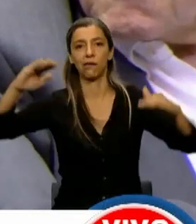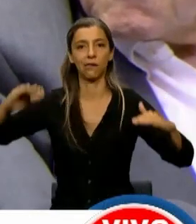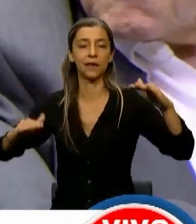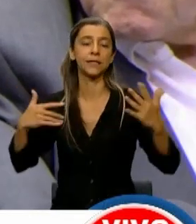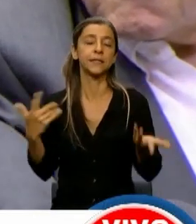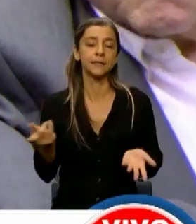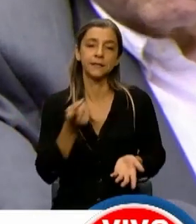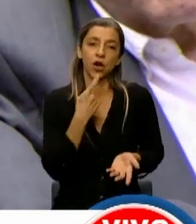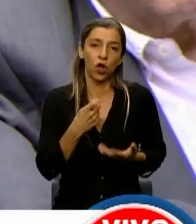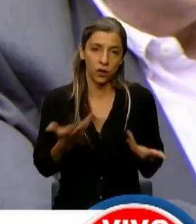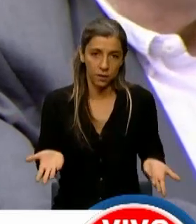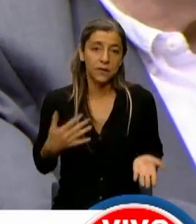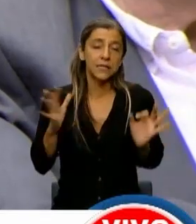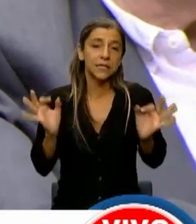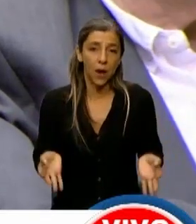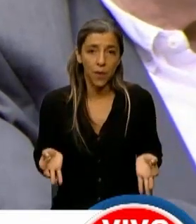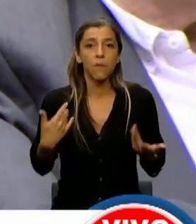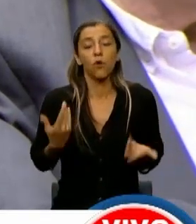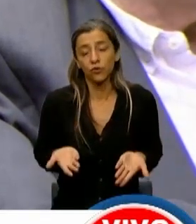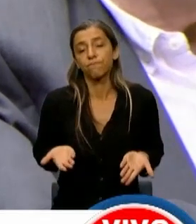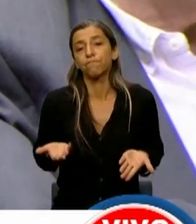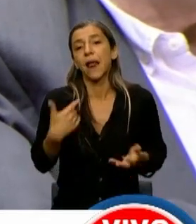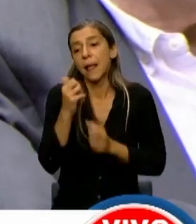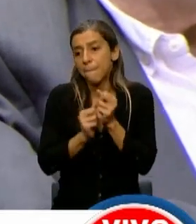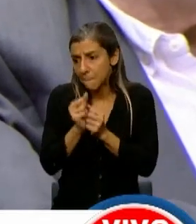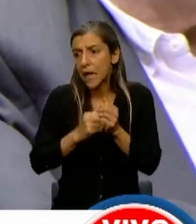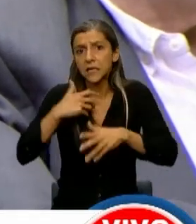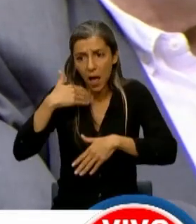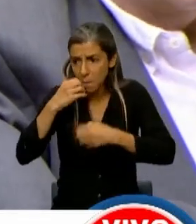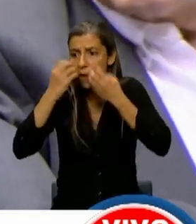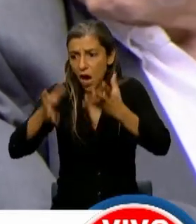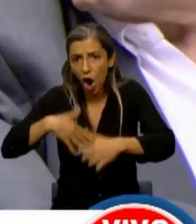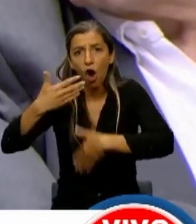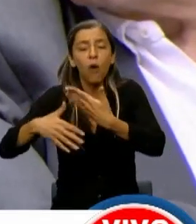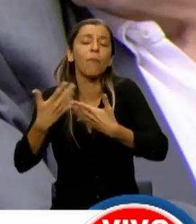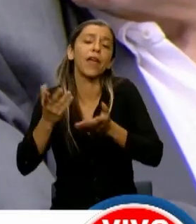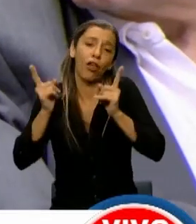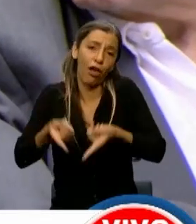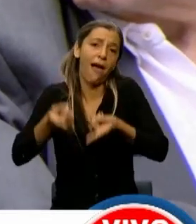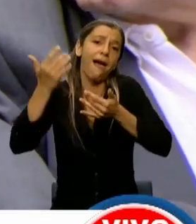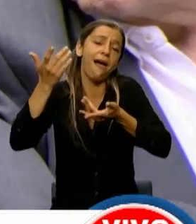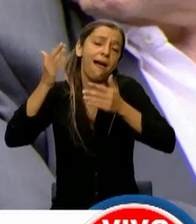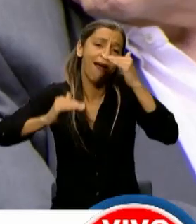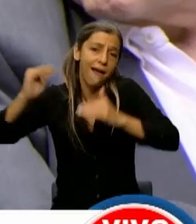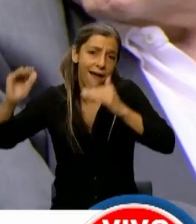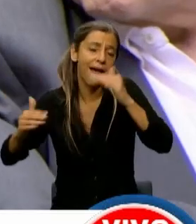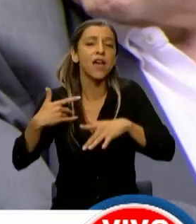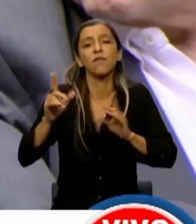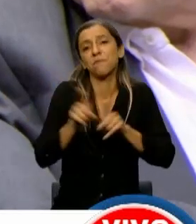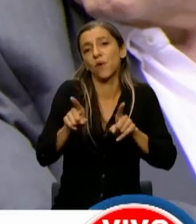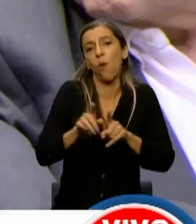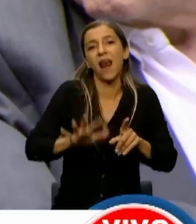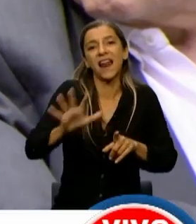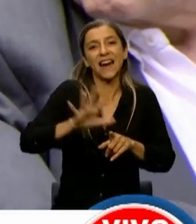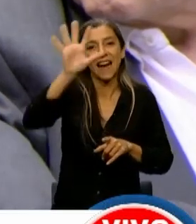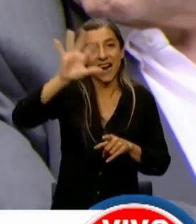Argentina crece, pero desparejo en el tamaño de las empresas. Crece desparejo en la distribución regional y